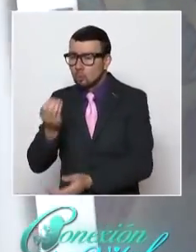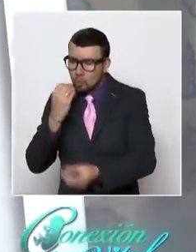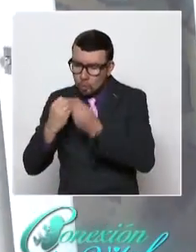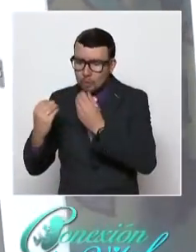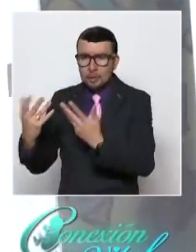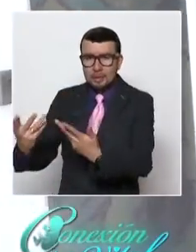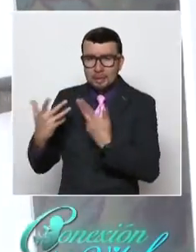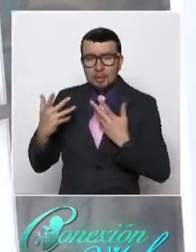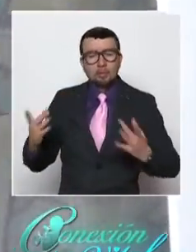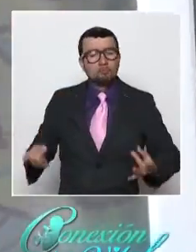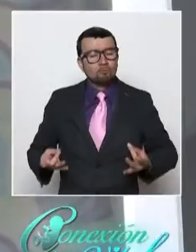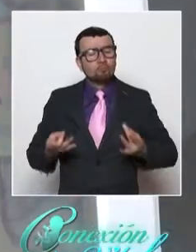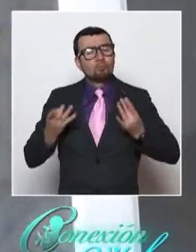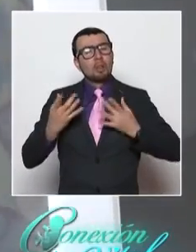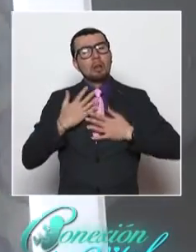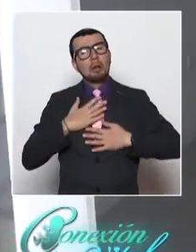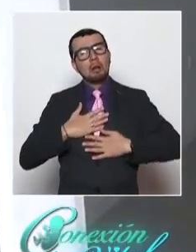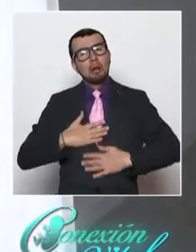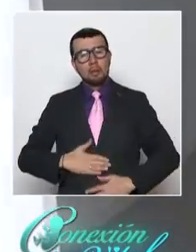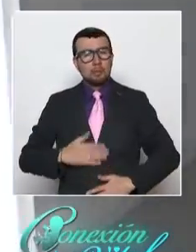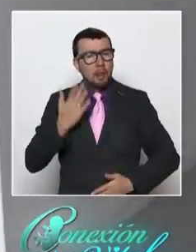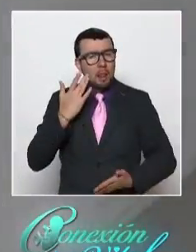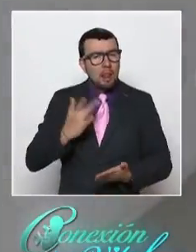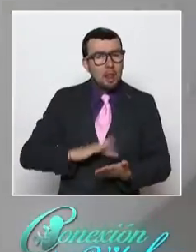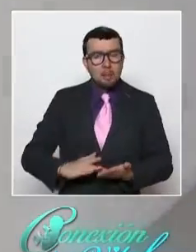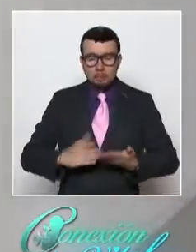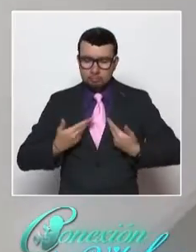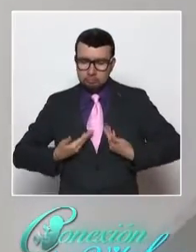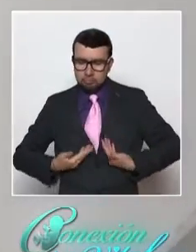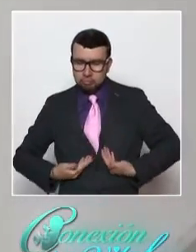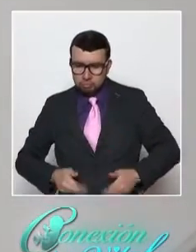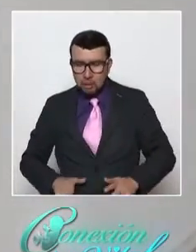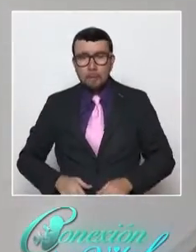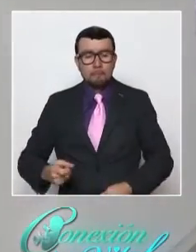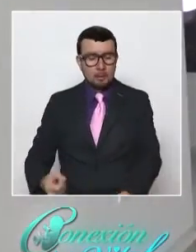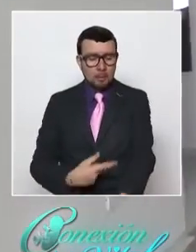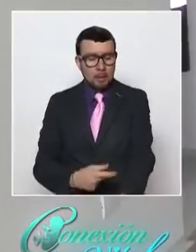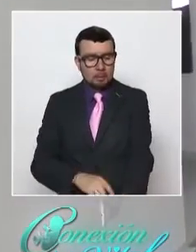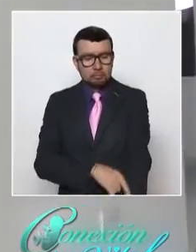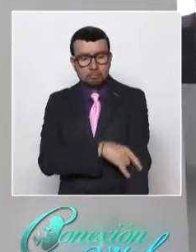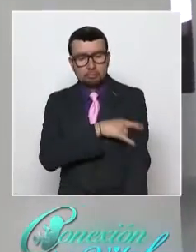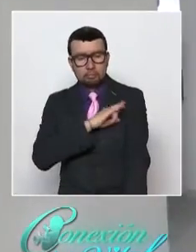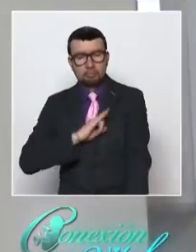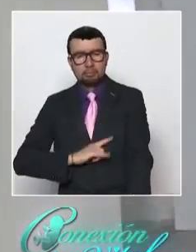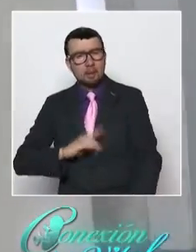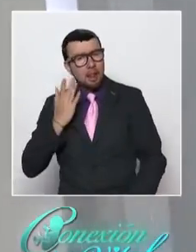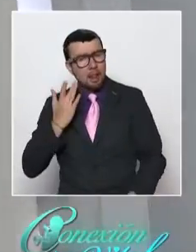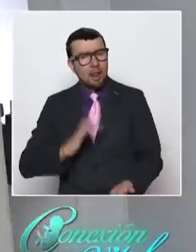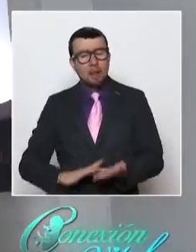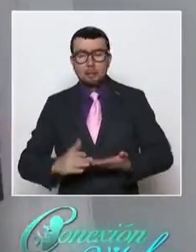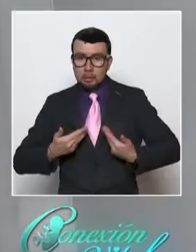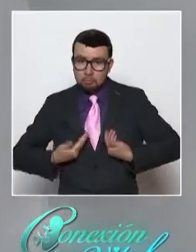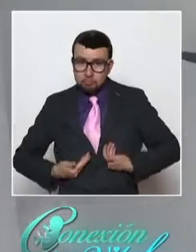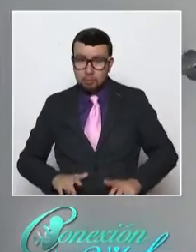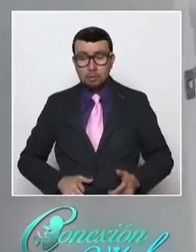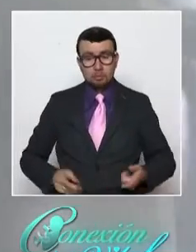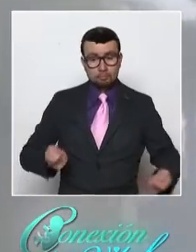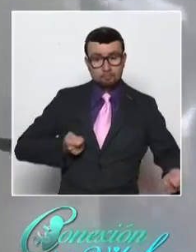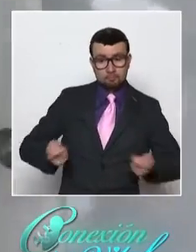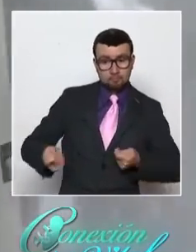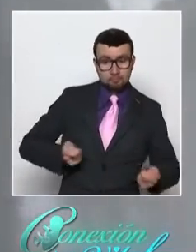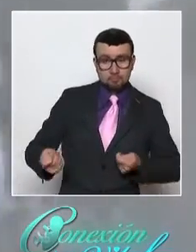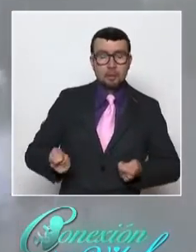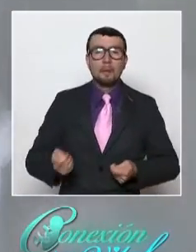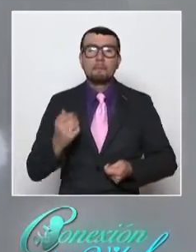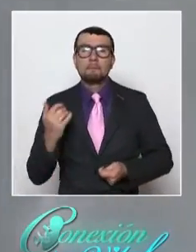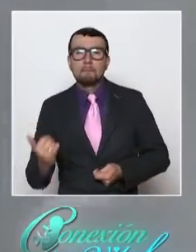relajación, desintoxicación, terapias de quelación, manejo del dolor crónico, plasma